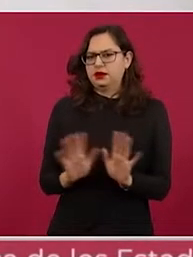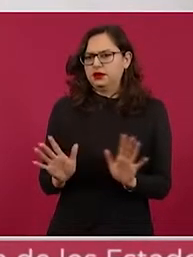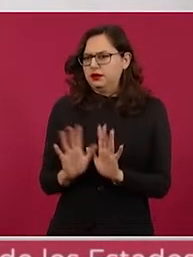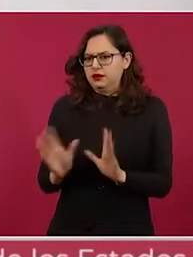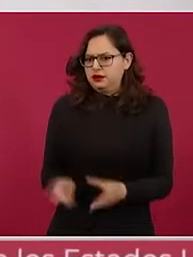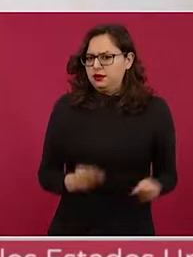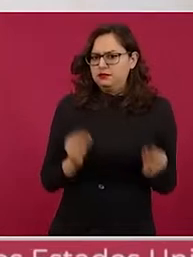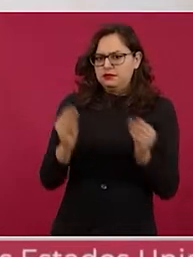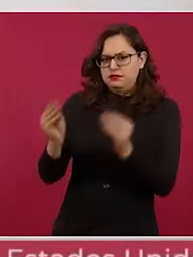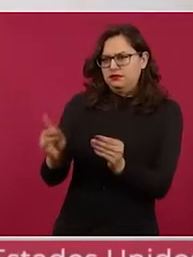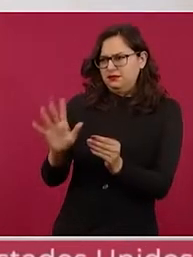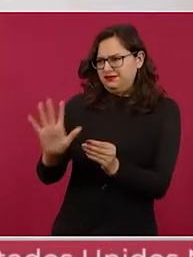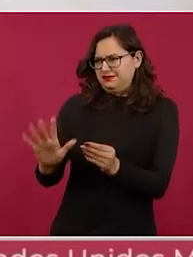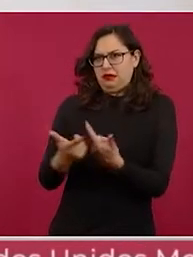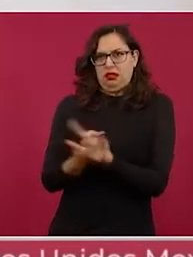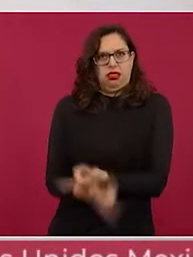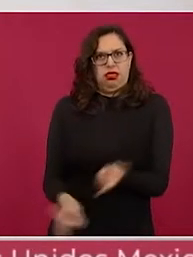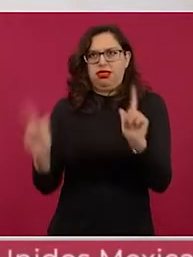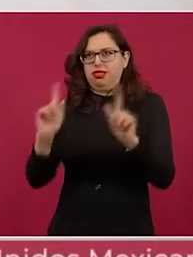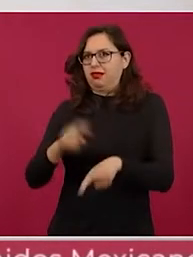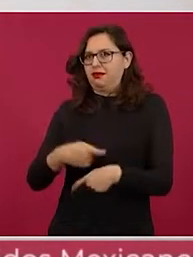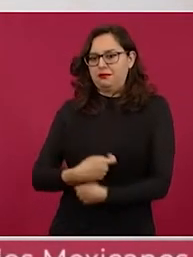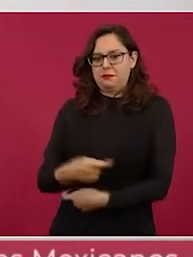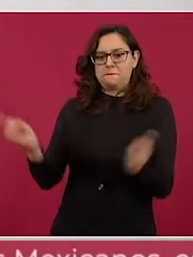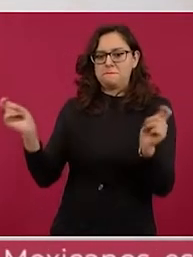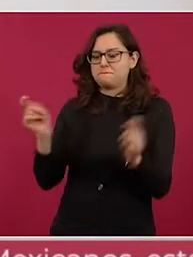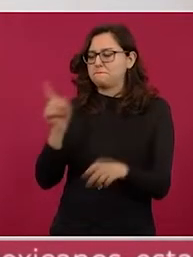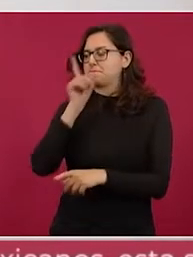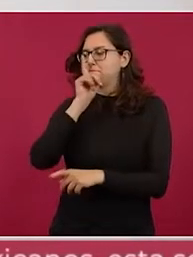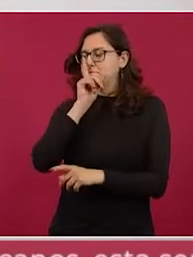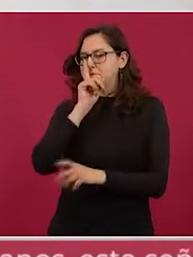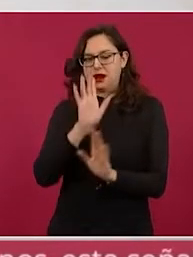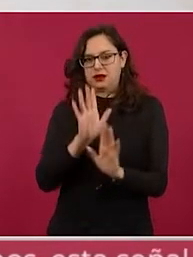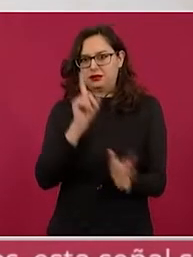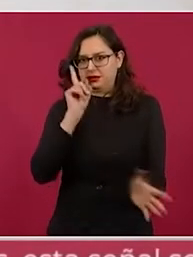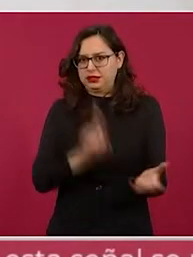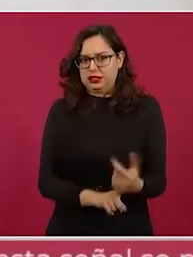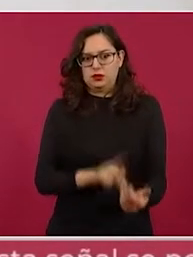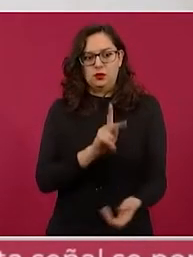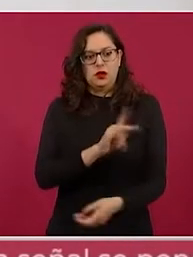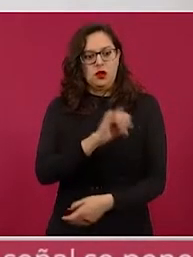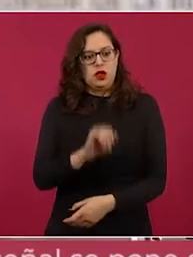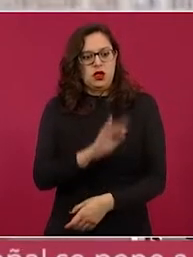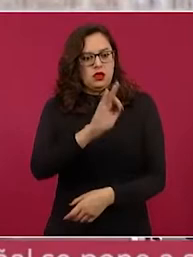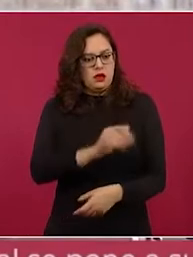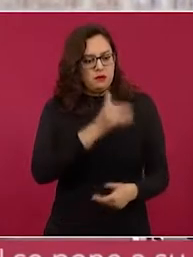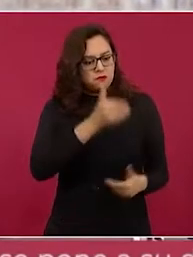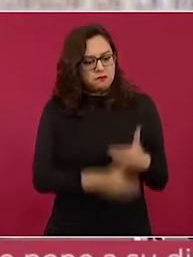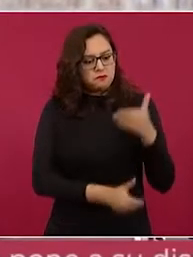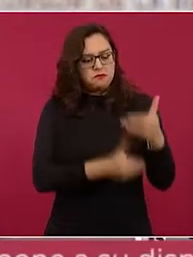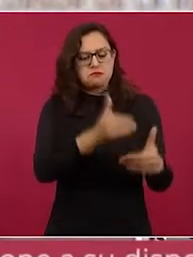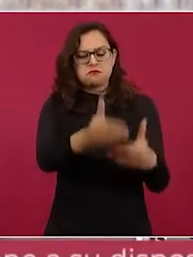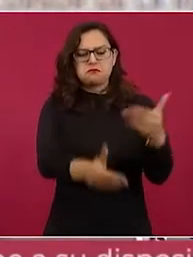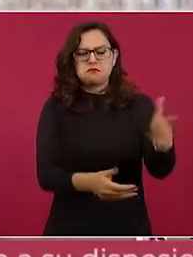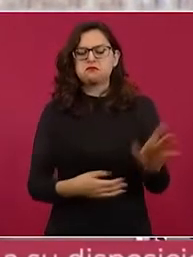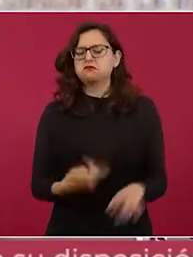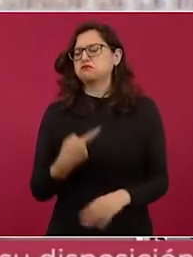verlo de acuerdo al procedimiento legal con el Poder Judicial. Pero yo soy